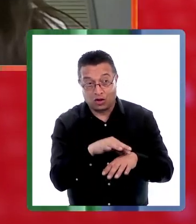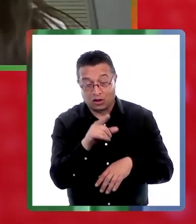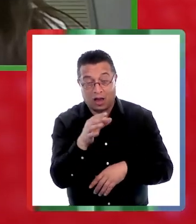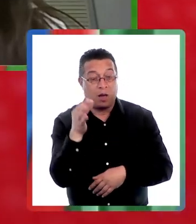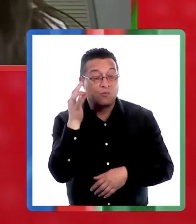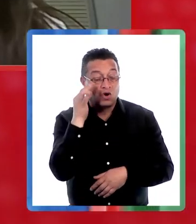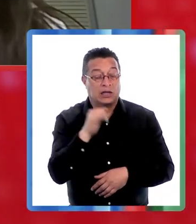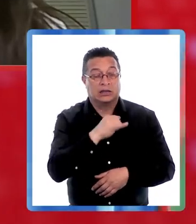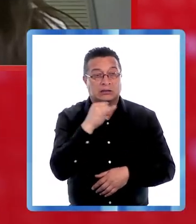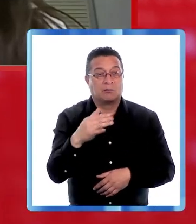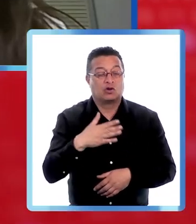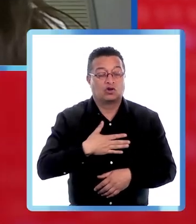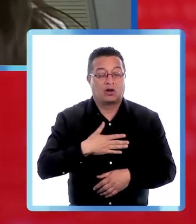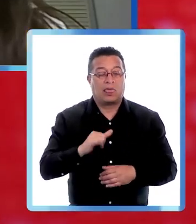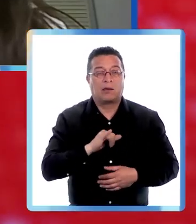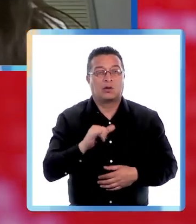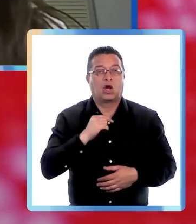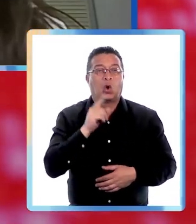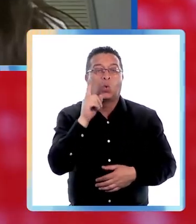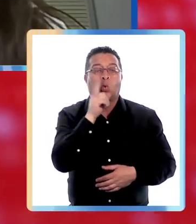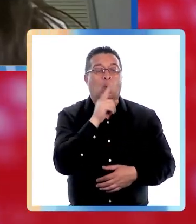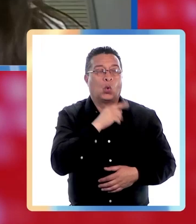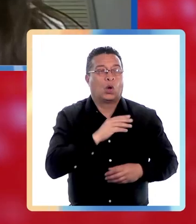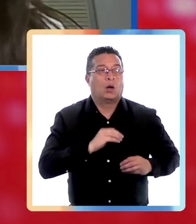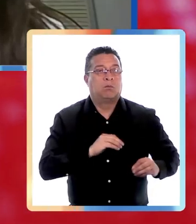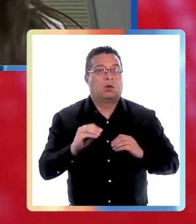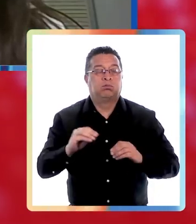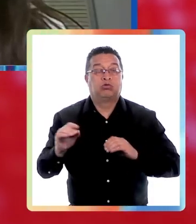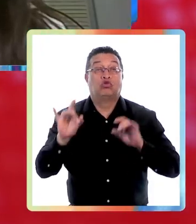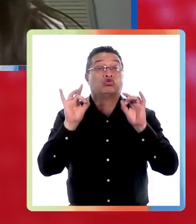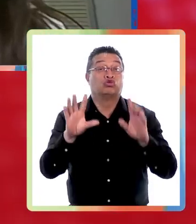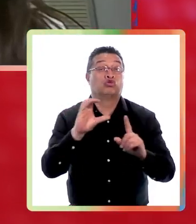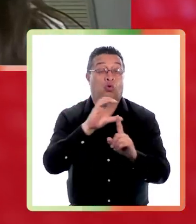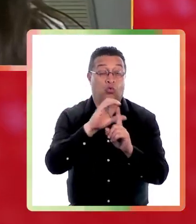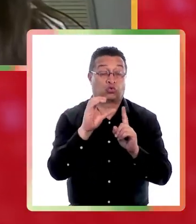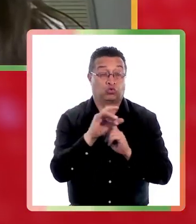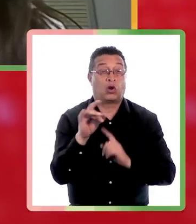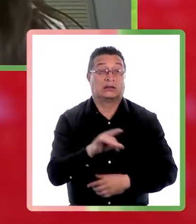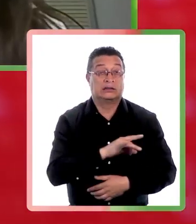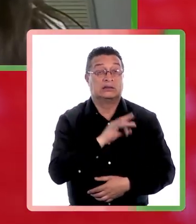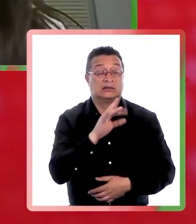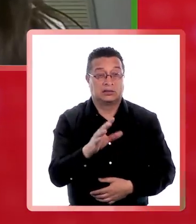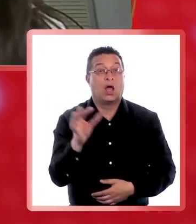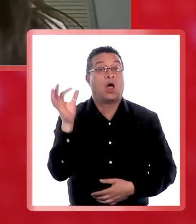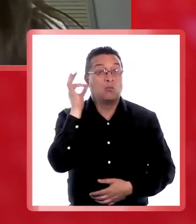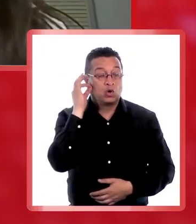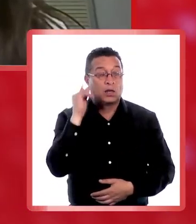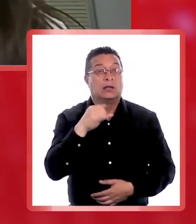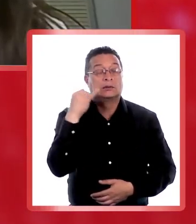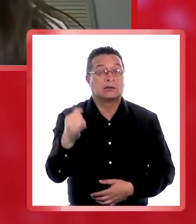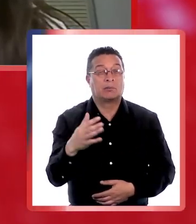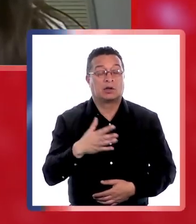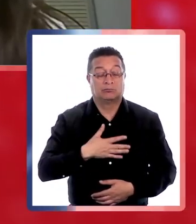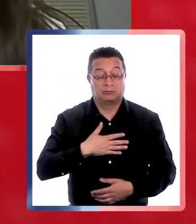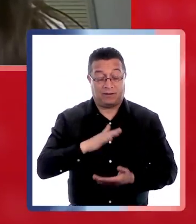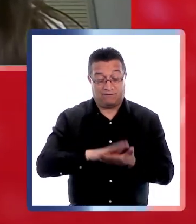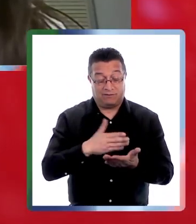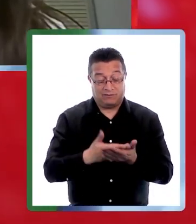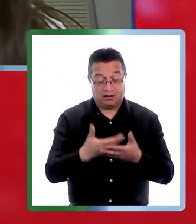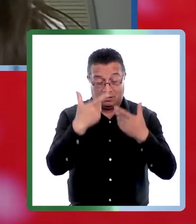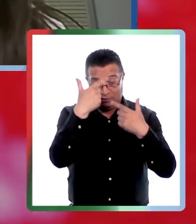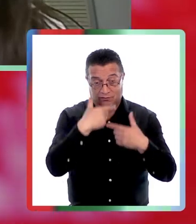las mujeres nos postergamos harto y también es un tema muy cultural acá en Chile. La gente tiende a postergar